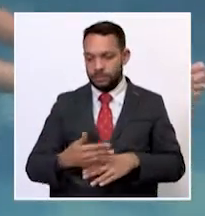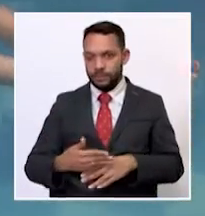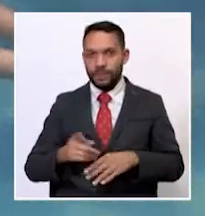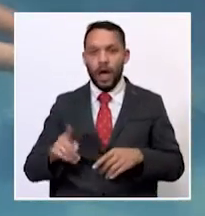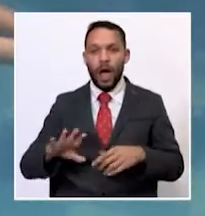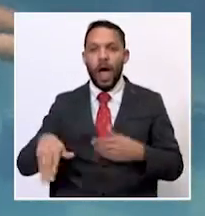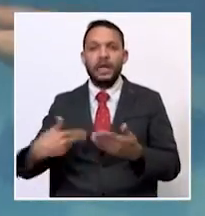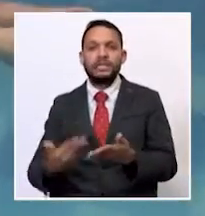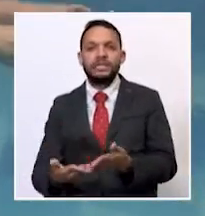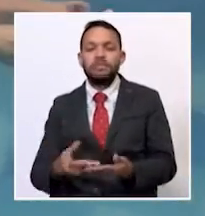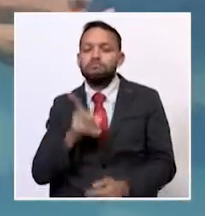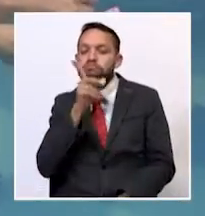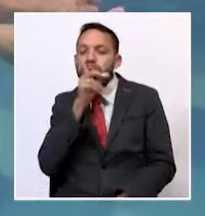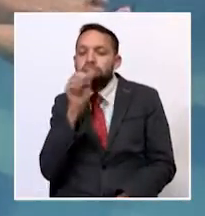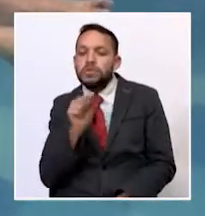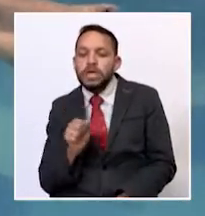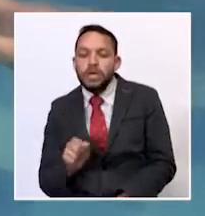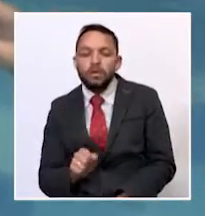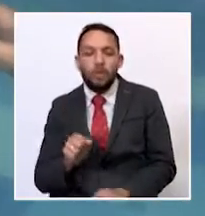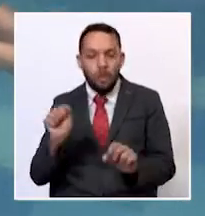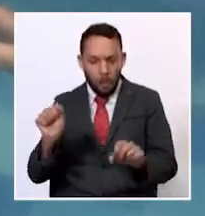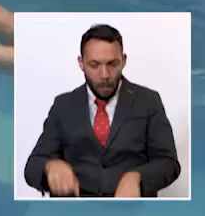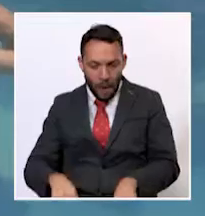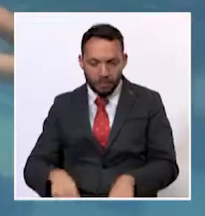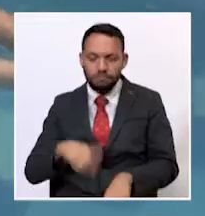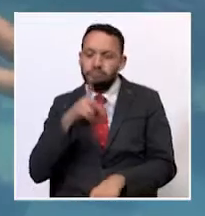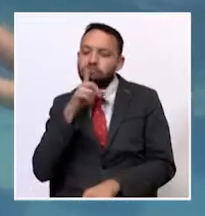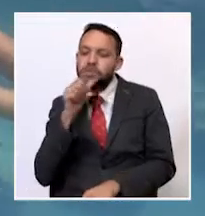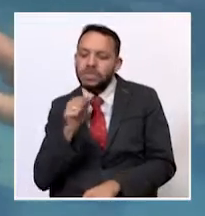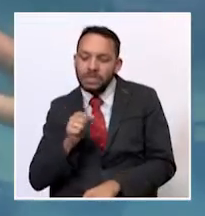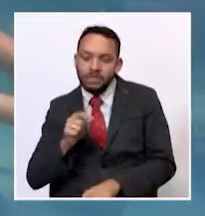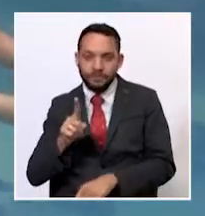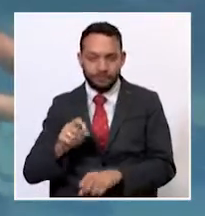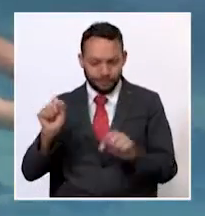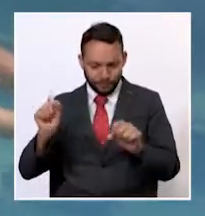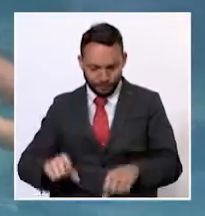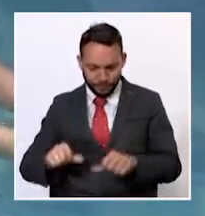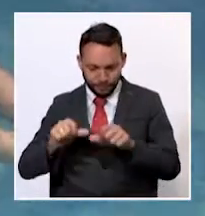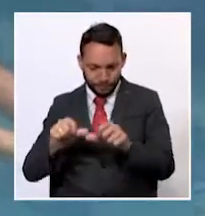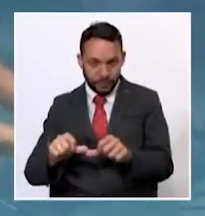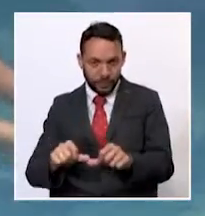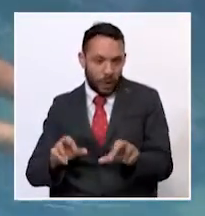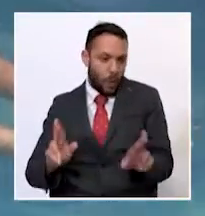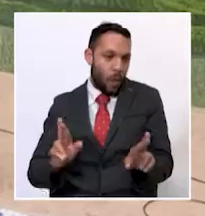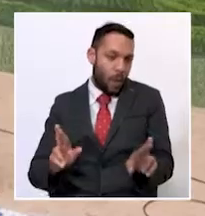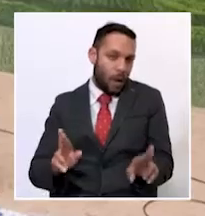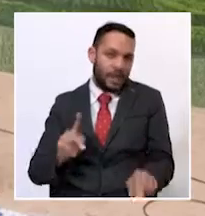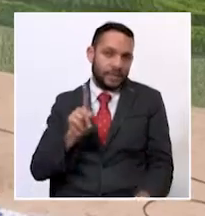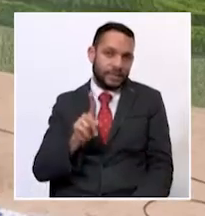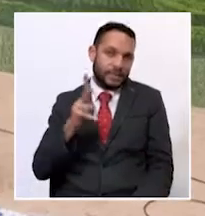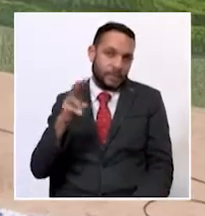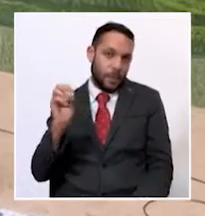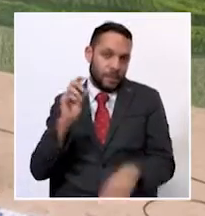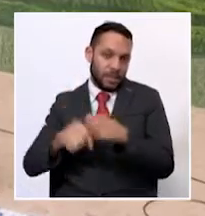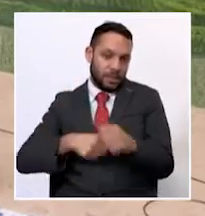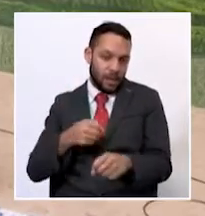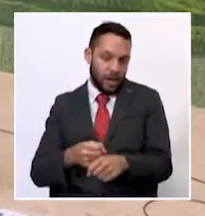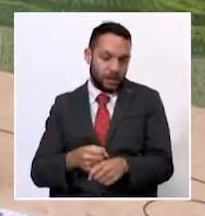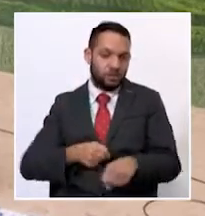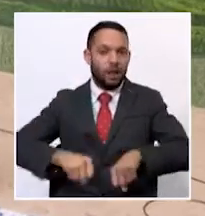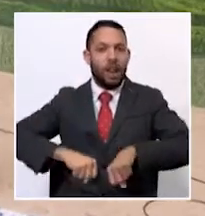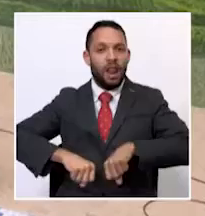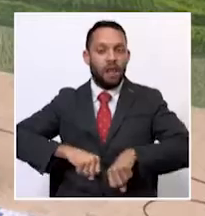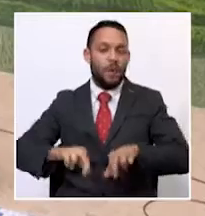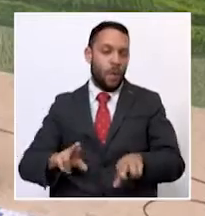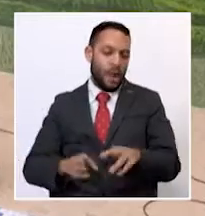viejitos de 100 años o más, porque cada vez vamos a vivir más de 100 años. Yo aspiro a vivir 120, todavía dándole guerra a este mundo.